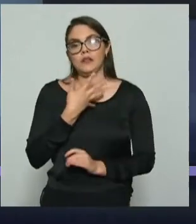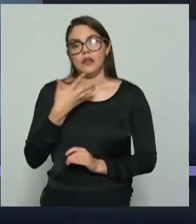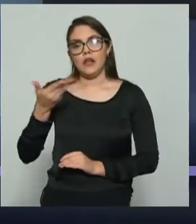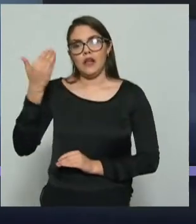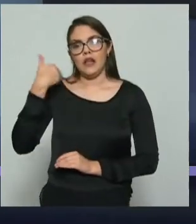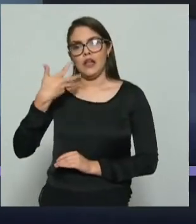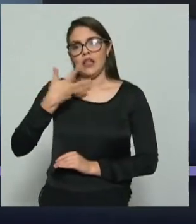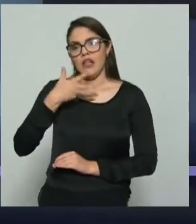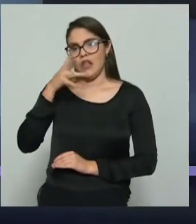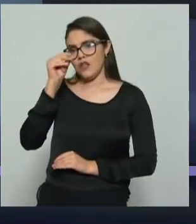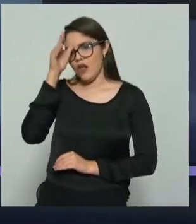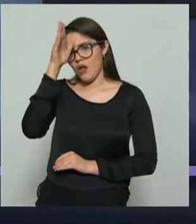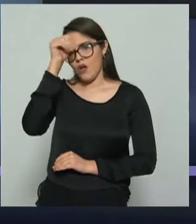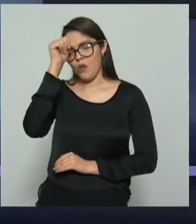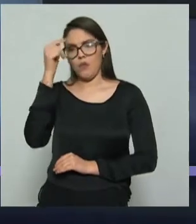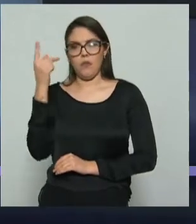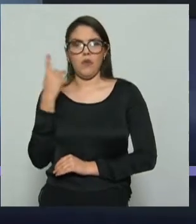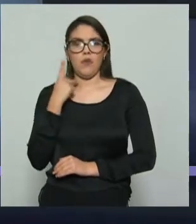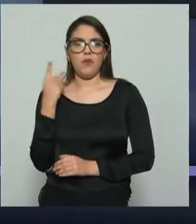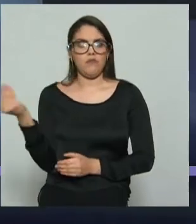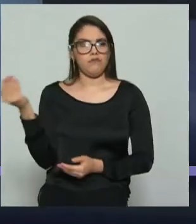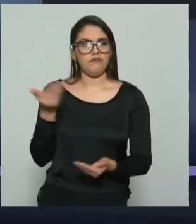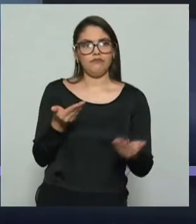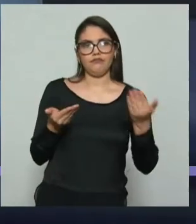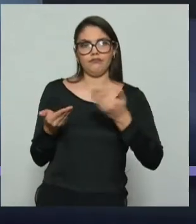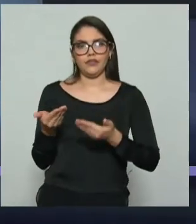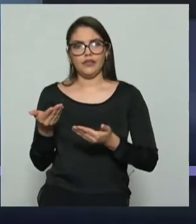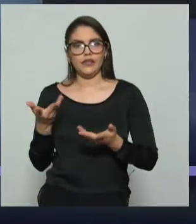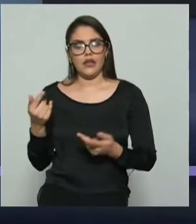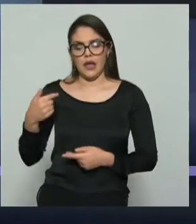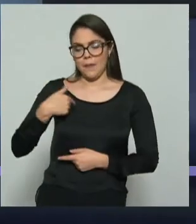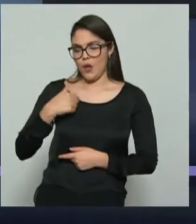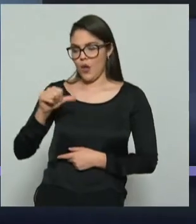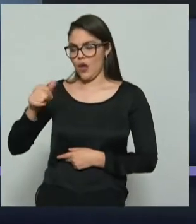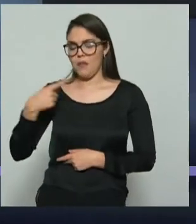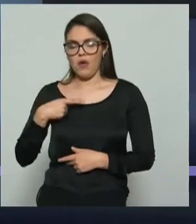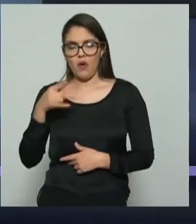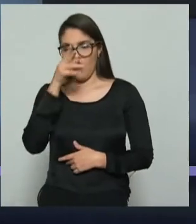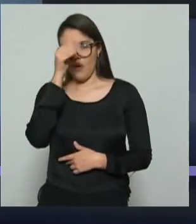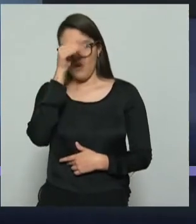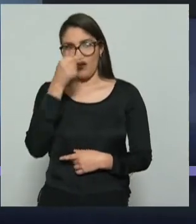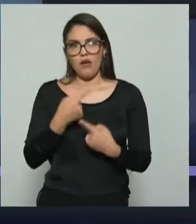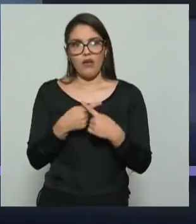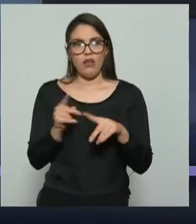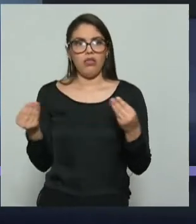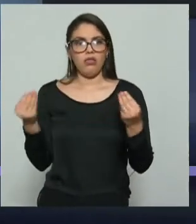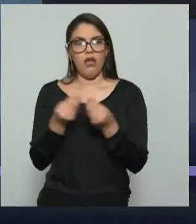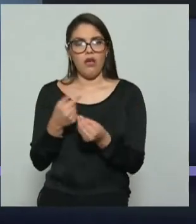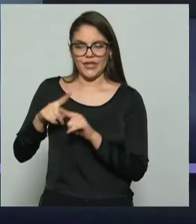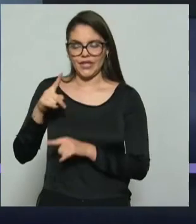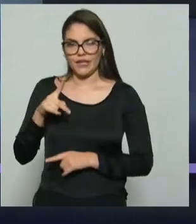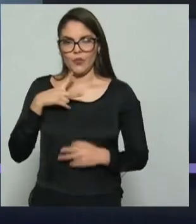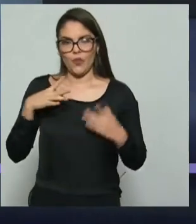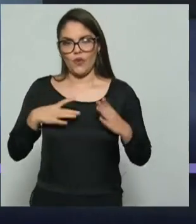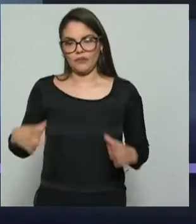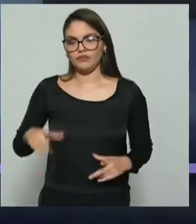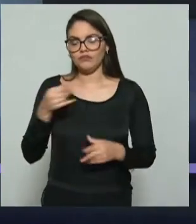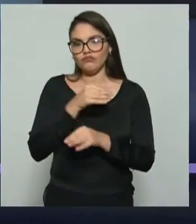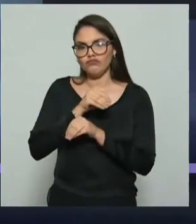un desacuerdo político entre otras personas y tu servidora, a partir de que sufrí un desaire y